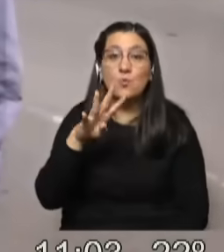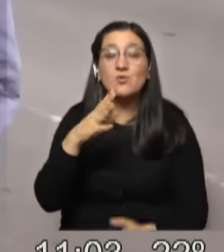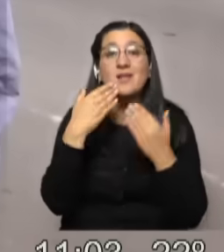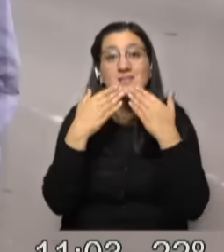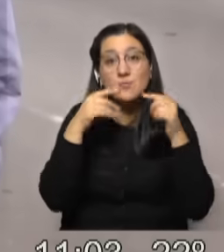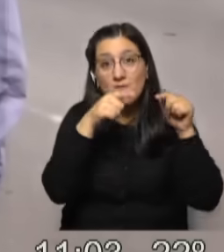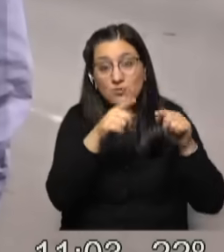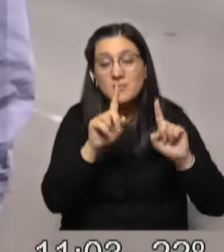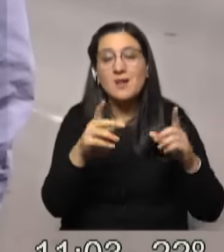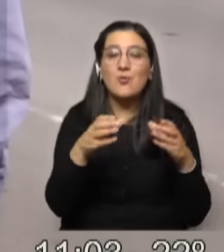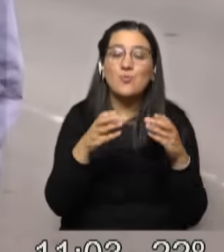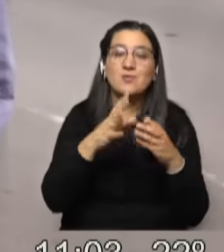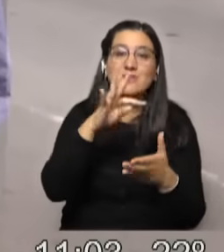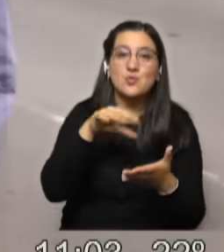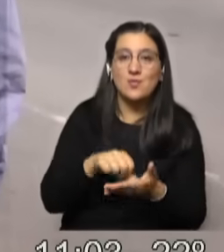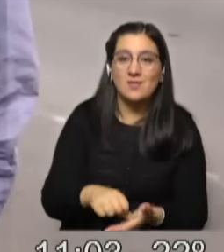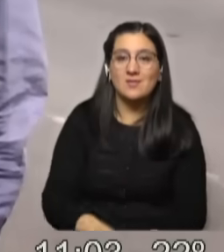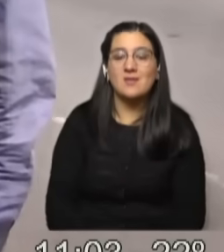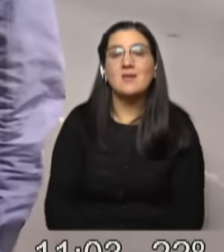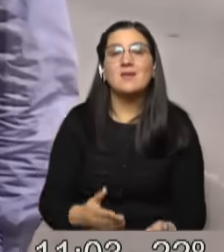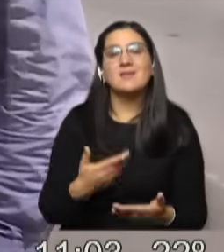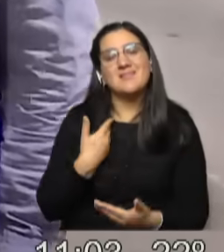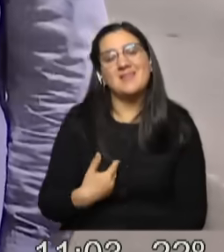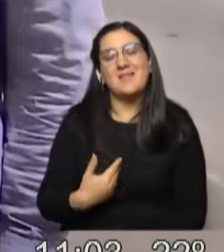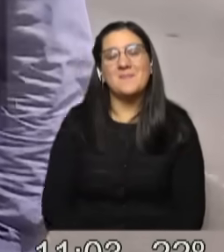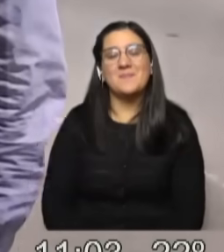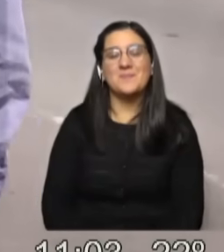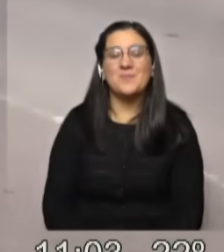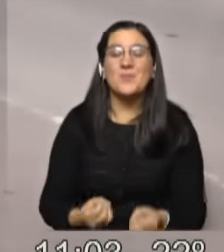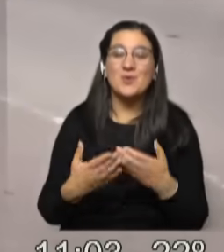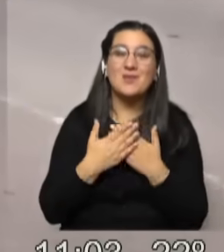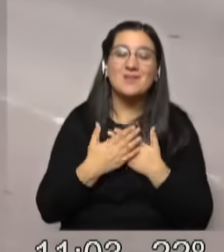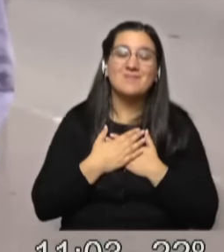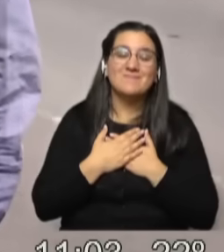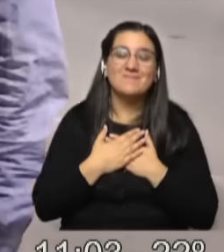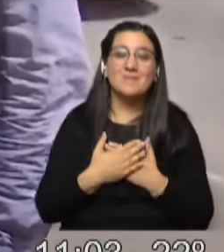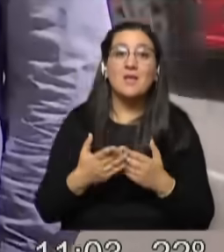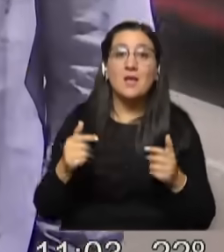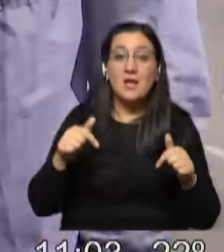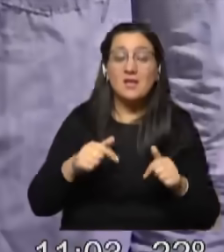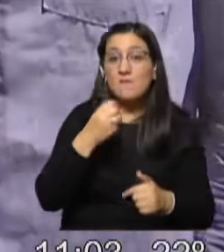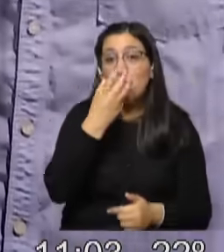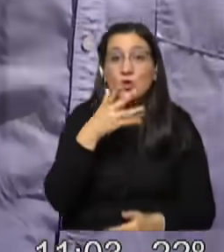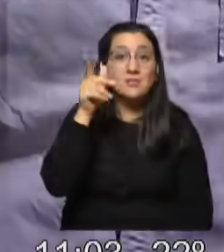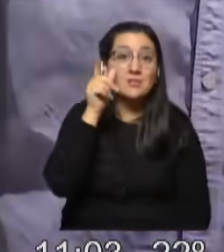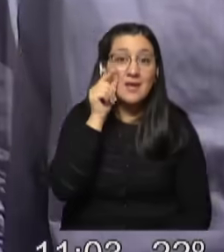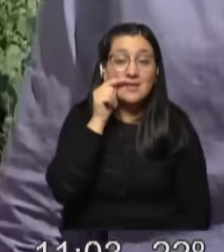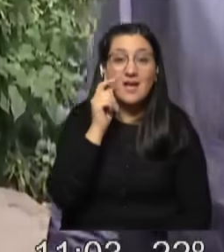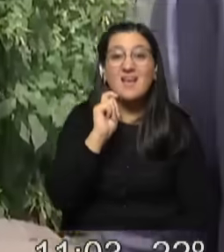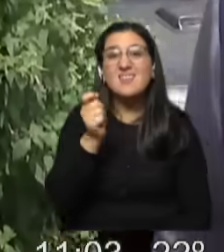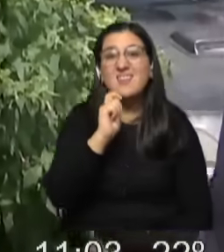agradecimiento a vos y a toda la barra de TV Ciudad, que se extraña mucho. Bueno, el querido Eduardo Preve con nosotros, aquí Flor Taña, acerca de, bueno, ¿a